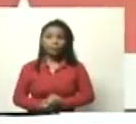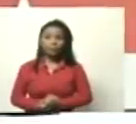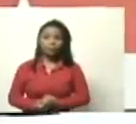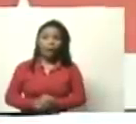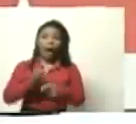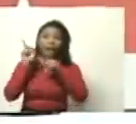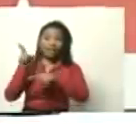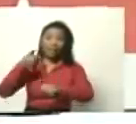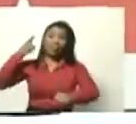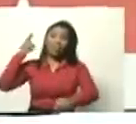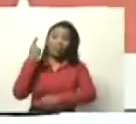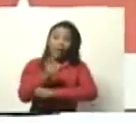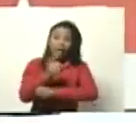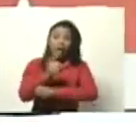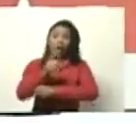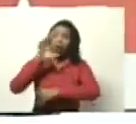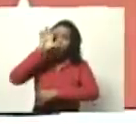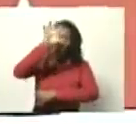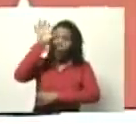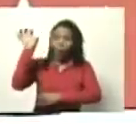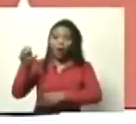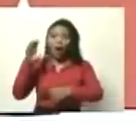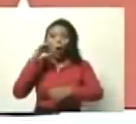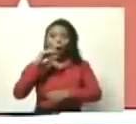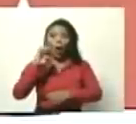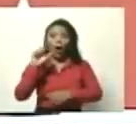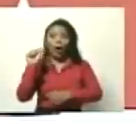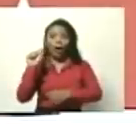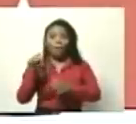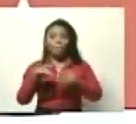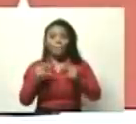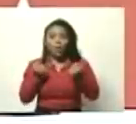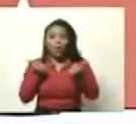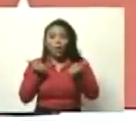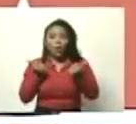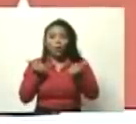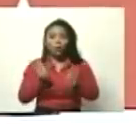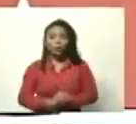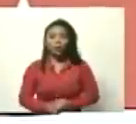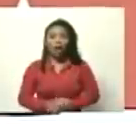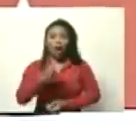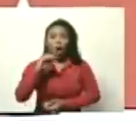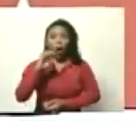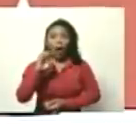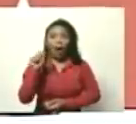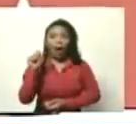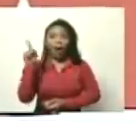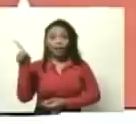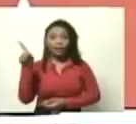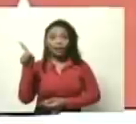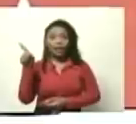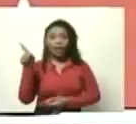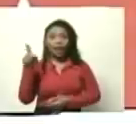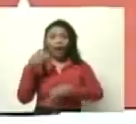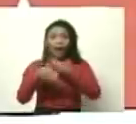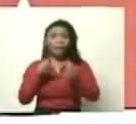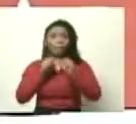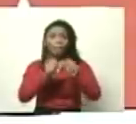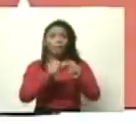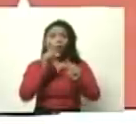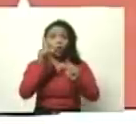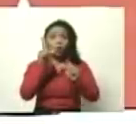Así deberían hacer los países. La OEA desapareció. La OEA es un mamotreto que mantiene